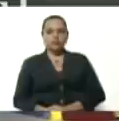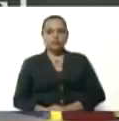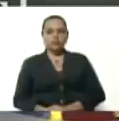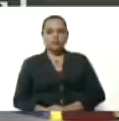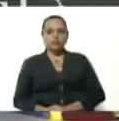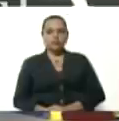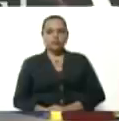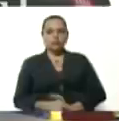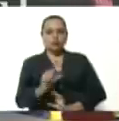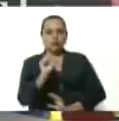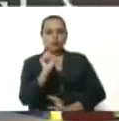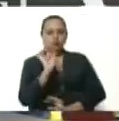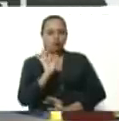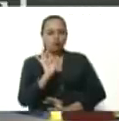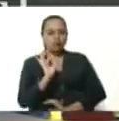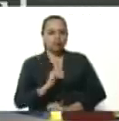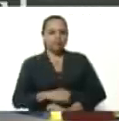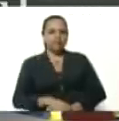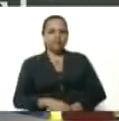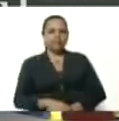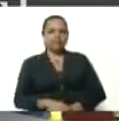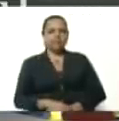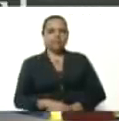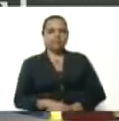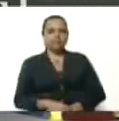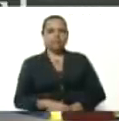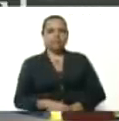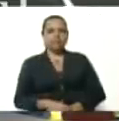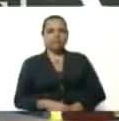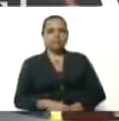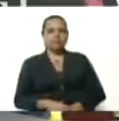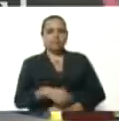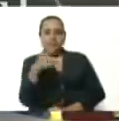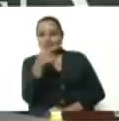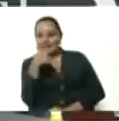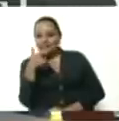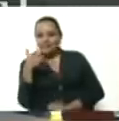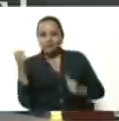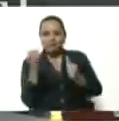Un segundito acá. Me agarraron fuera de foco.